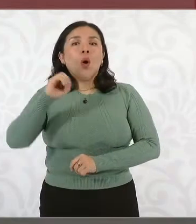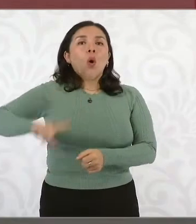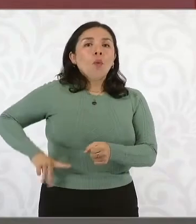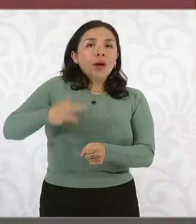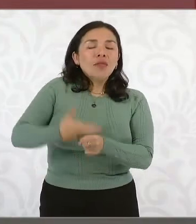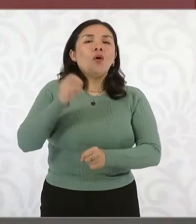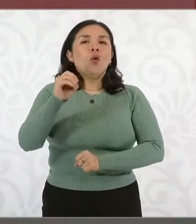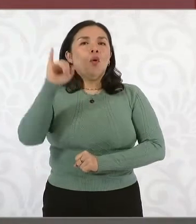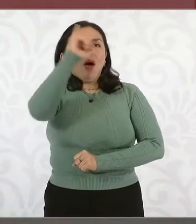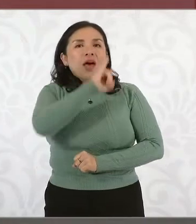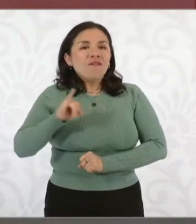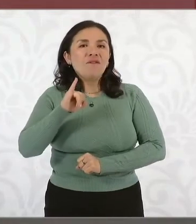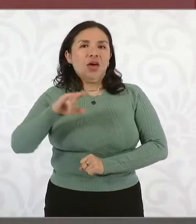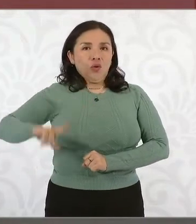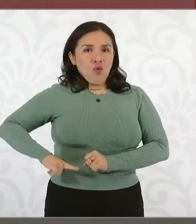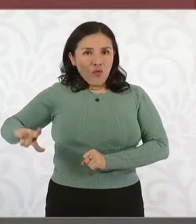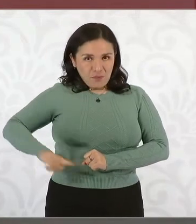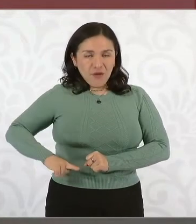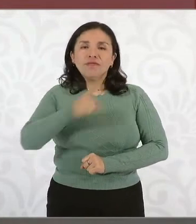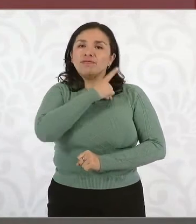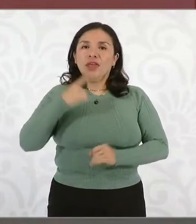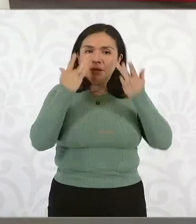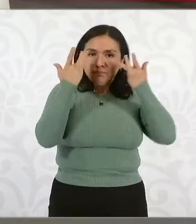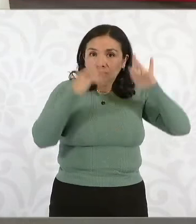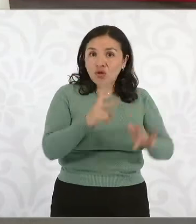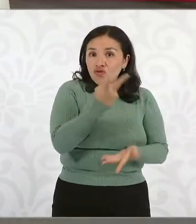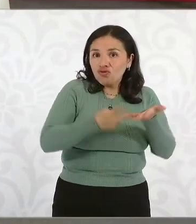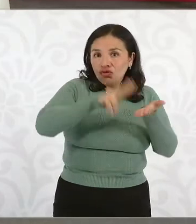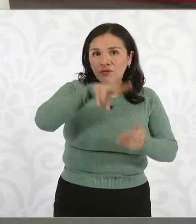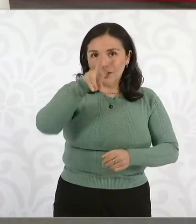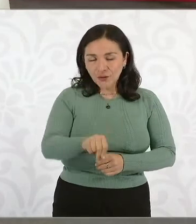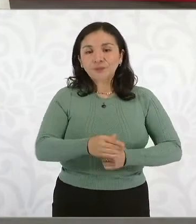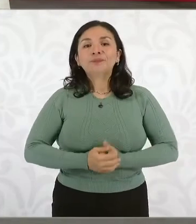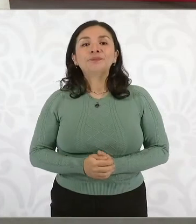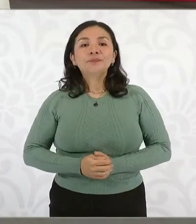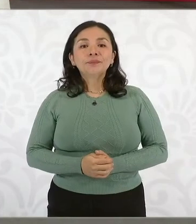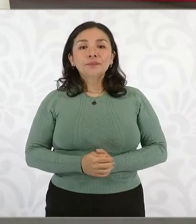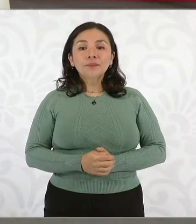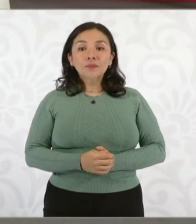o jefa o jefe de gobierno. Adelante.